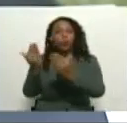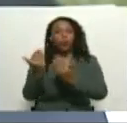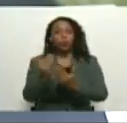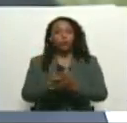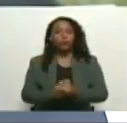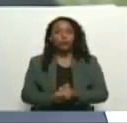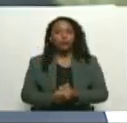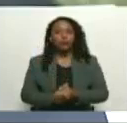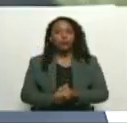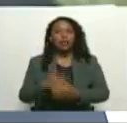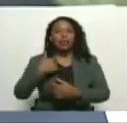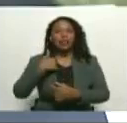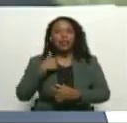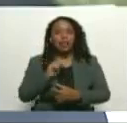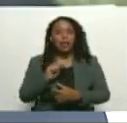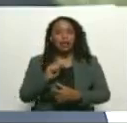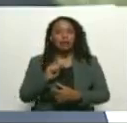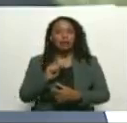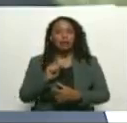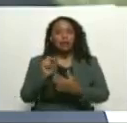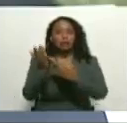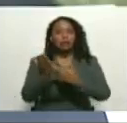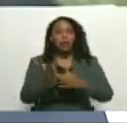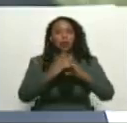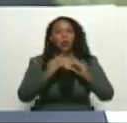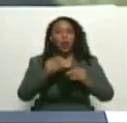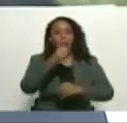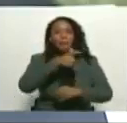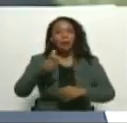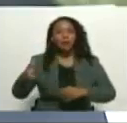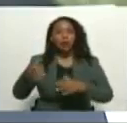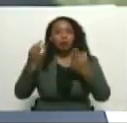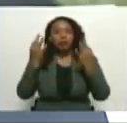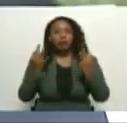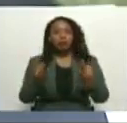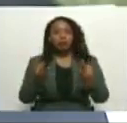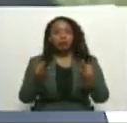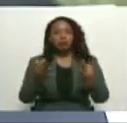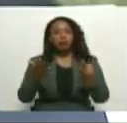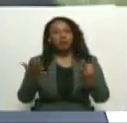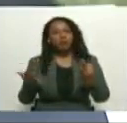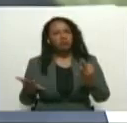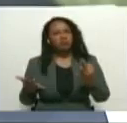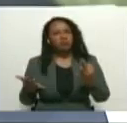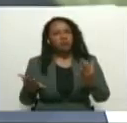el apoyo que tienen que recibir todas estas personas maravillosas que